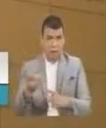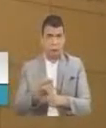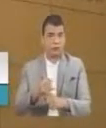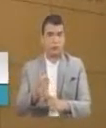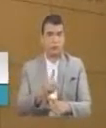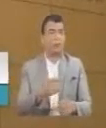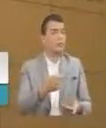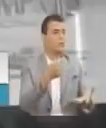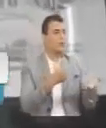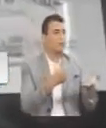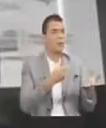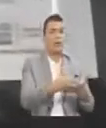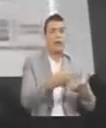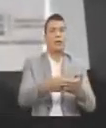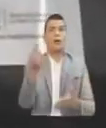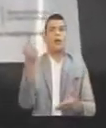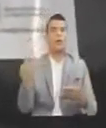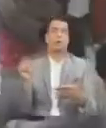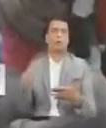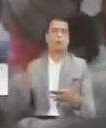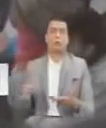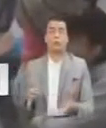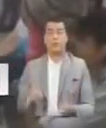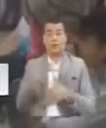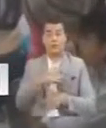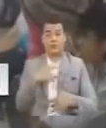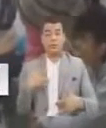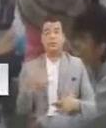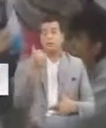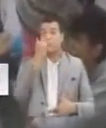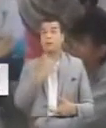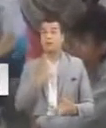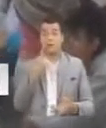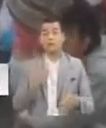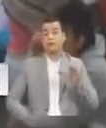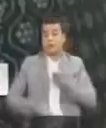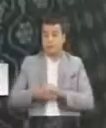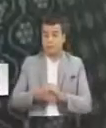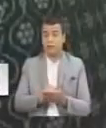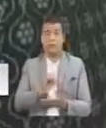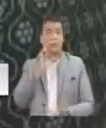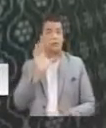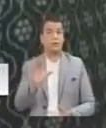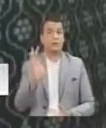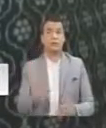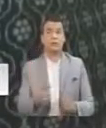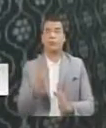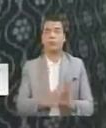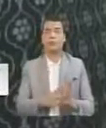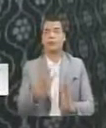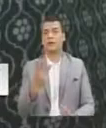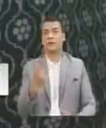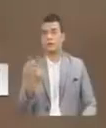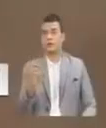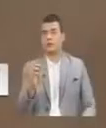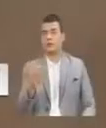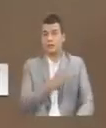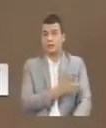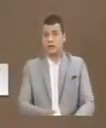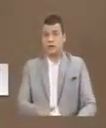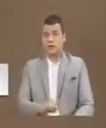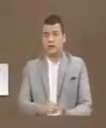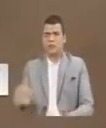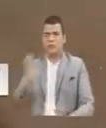De hecho, la Contraloría consideró que la EPS Café Salud pudo incurrir en un posible detrimento patrimonial de 2.320 millones de pesos